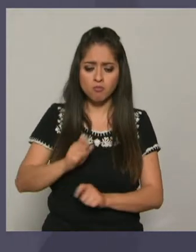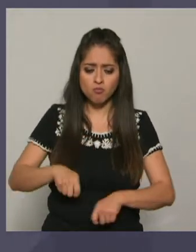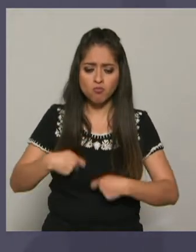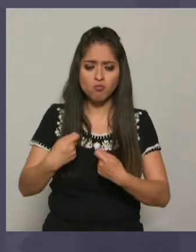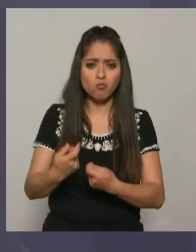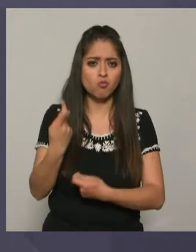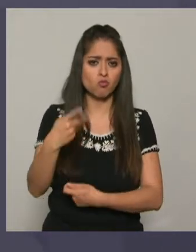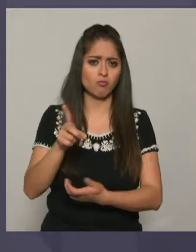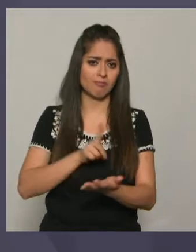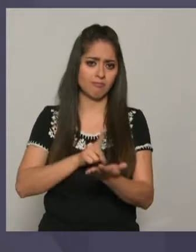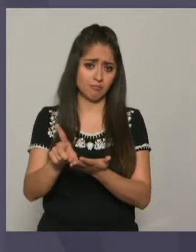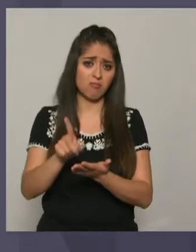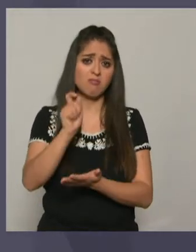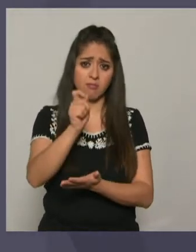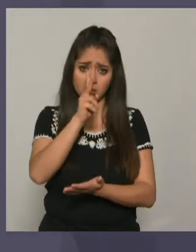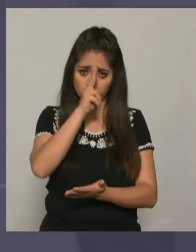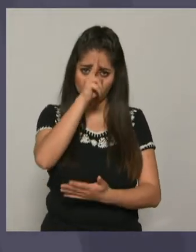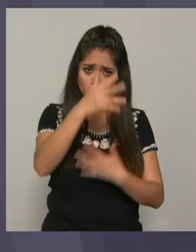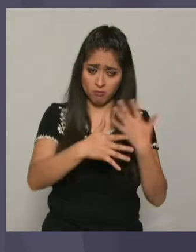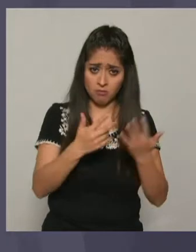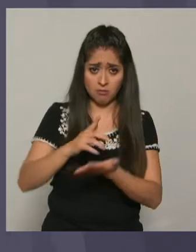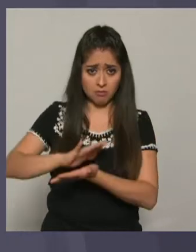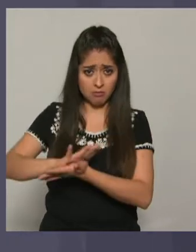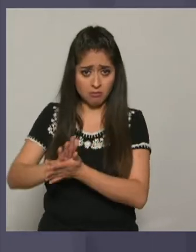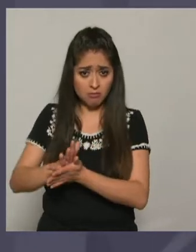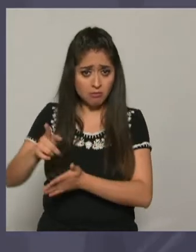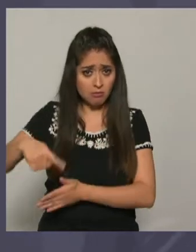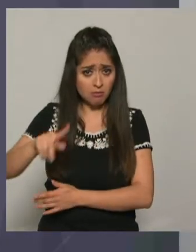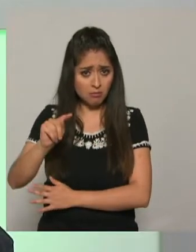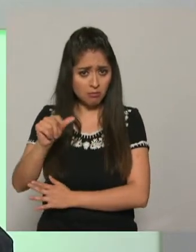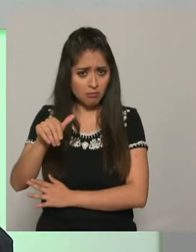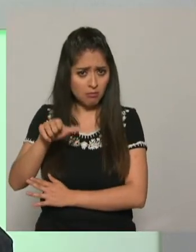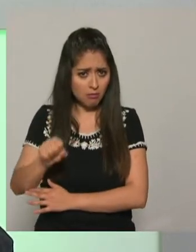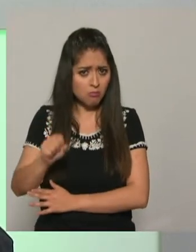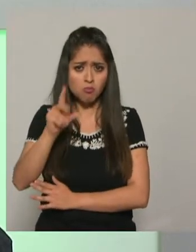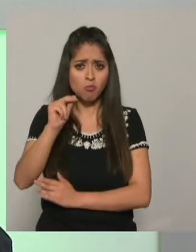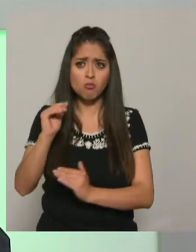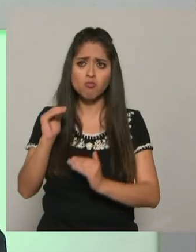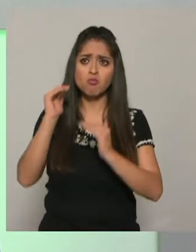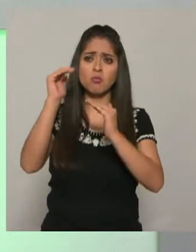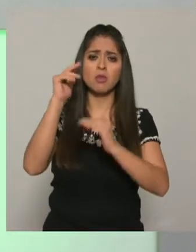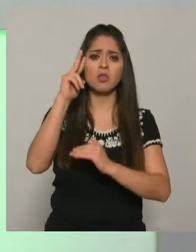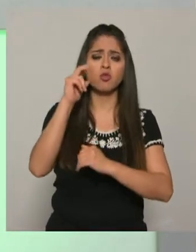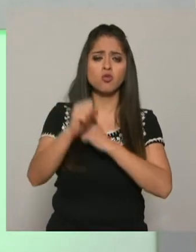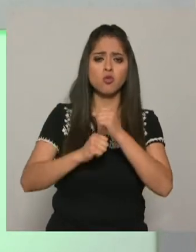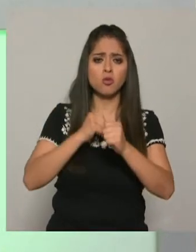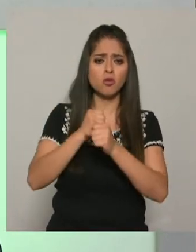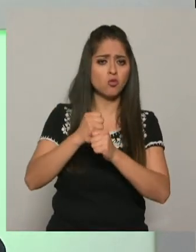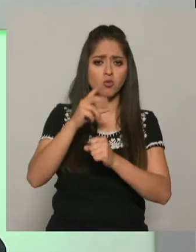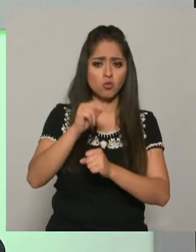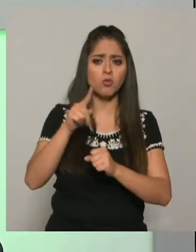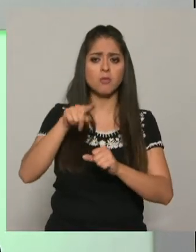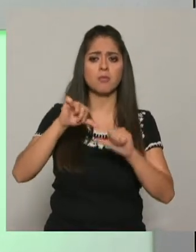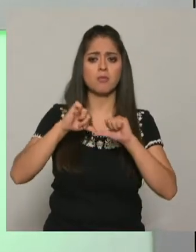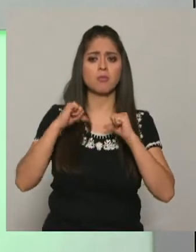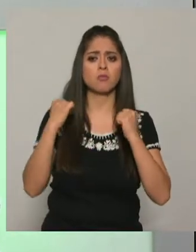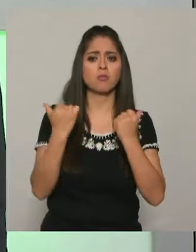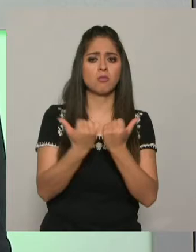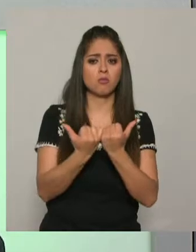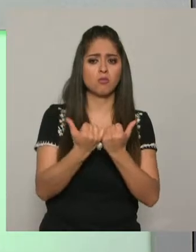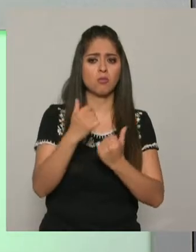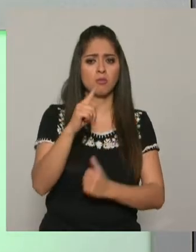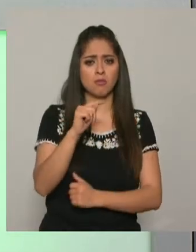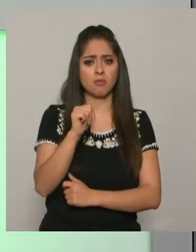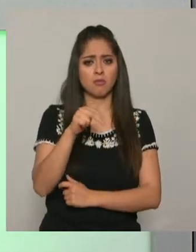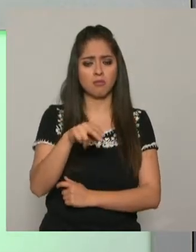Porque la violencia y la discriminación hacia una persona trans no inicia cuando cumple 18 años, Asociación por las Infancias Transgénero.